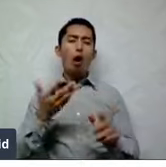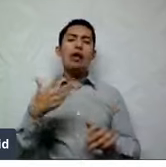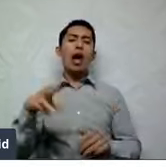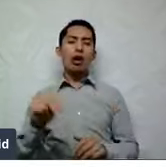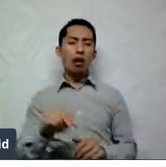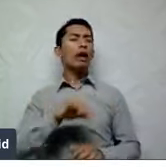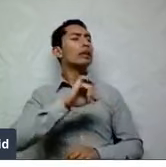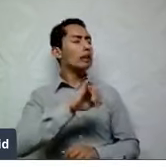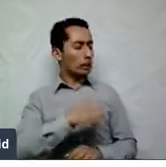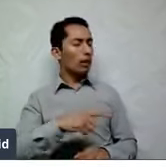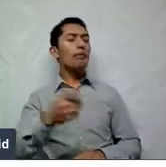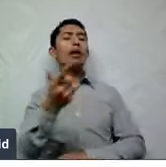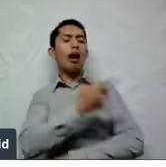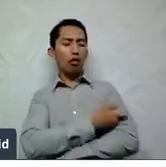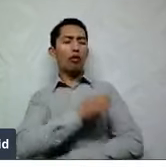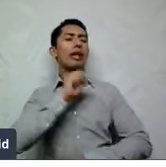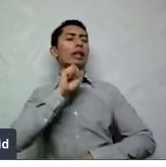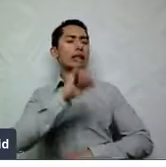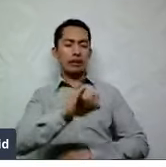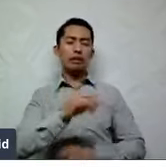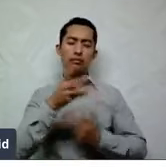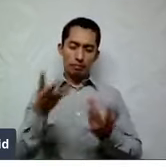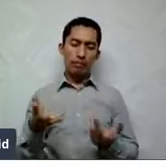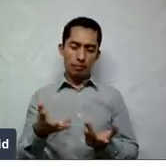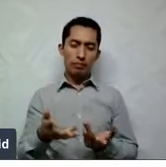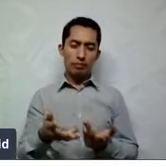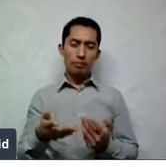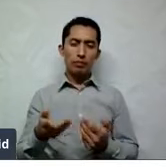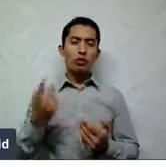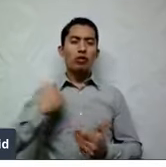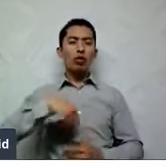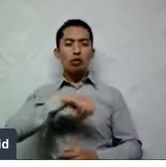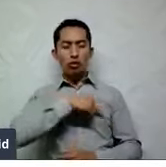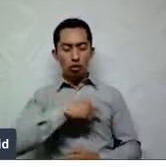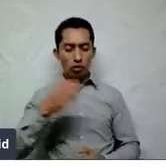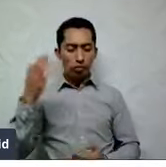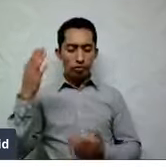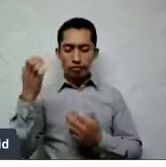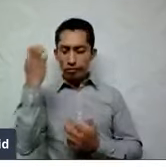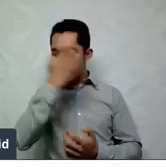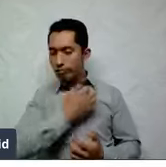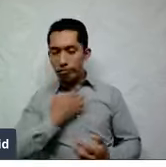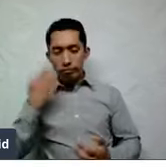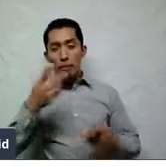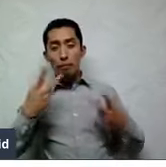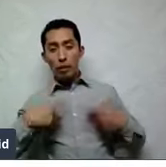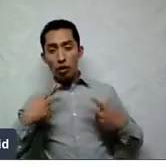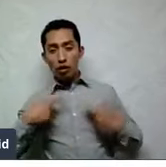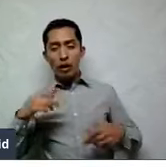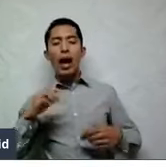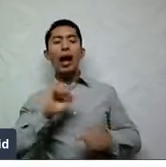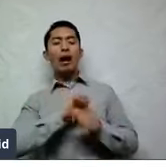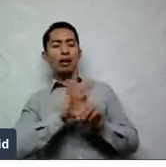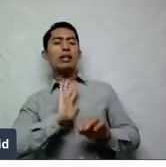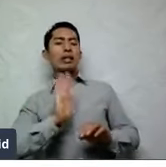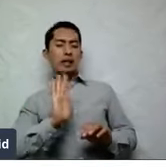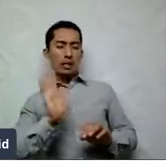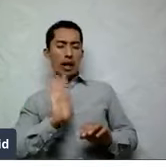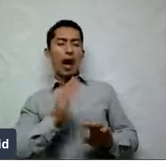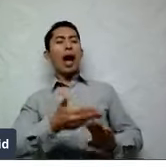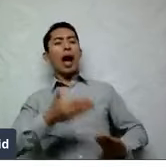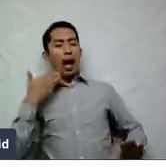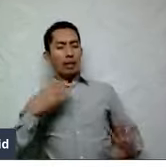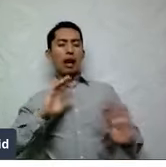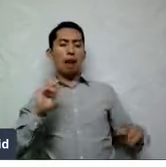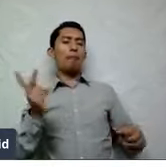que vacunarse. Nosotros evaluamos estos pacientes que ya tuvieron COVID. Hay unos pacientes